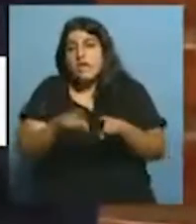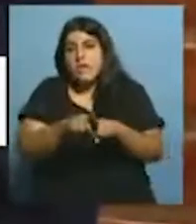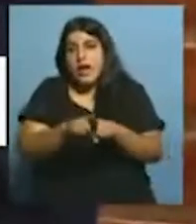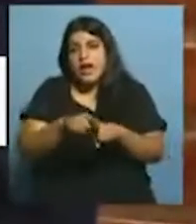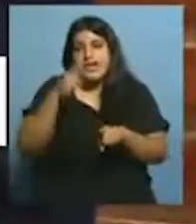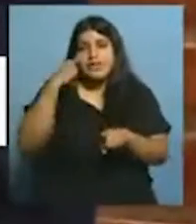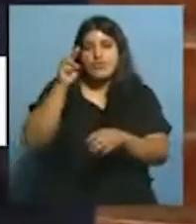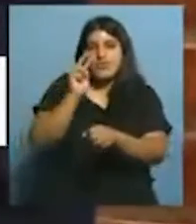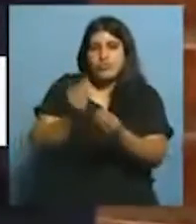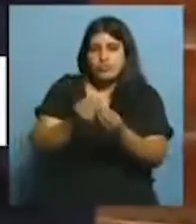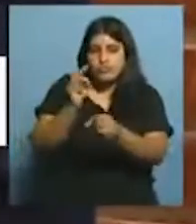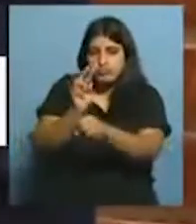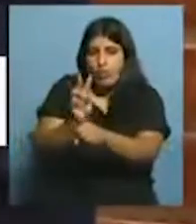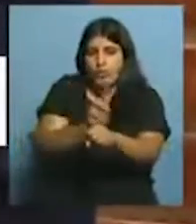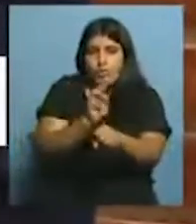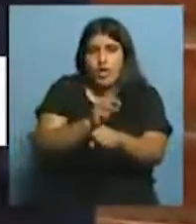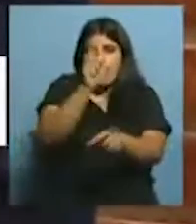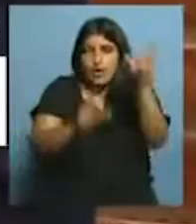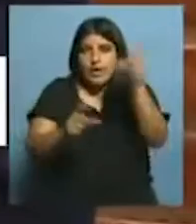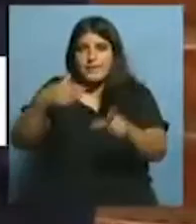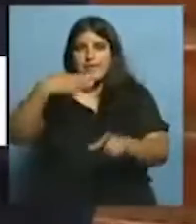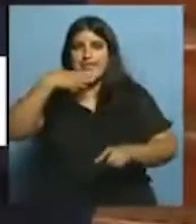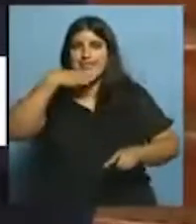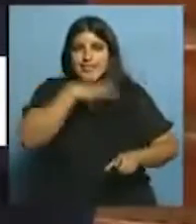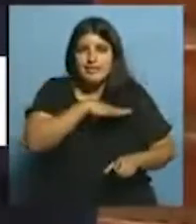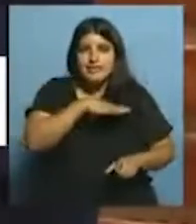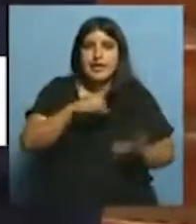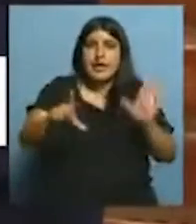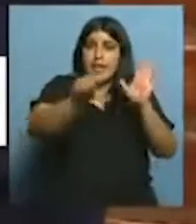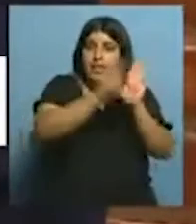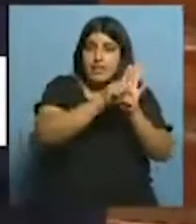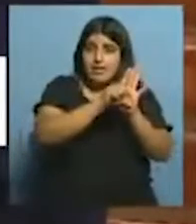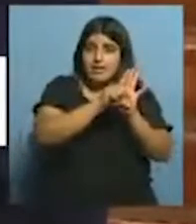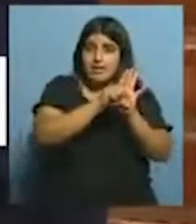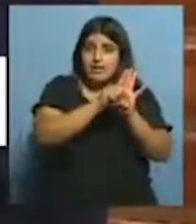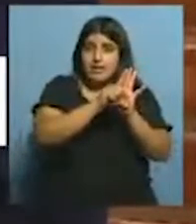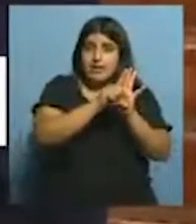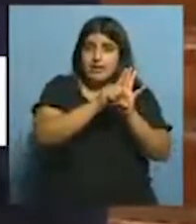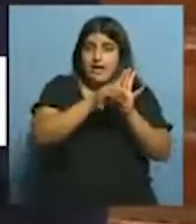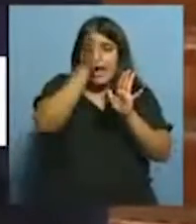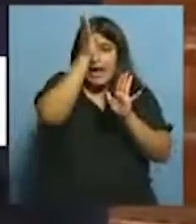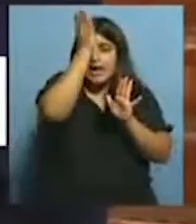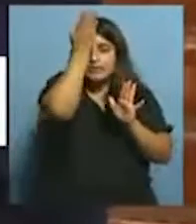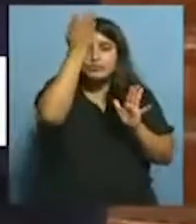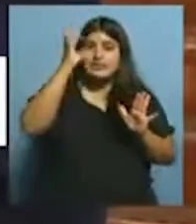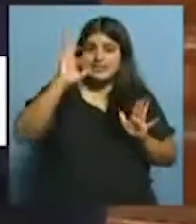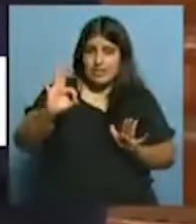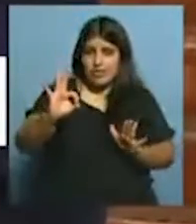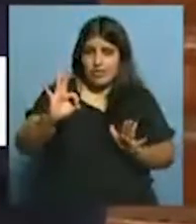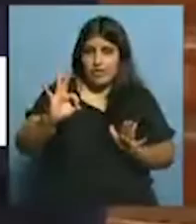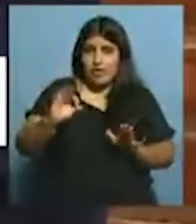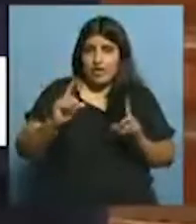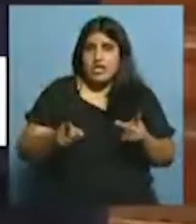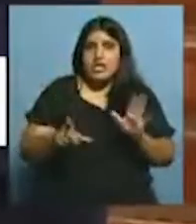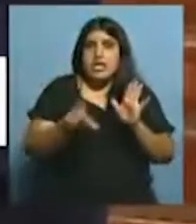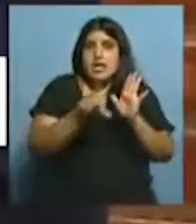de que la gente entienda de que más allá de que hay una ley de tolerancia cero, no solamente cumpla